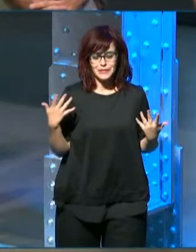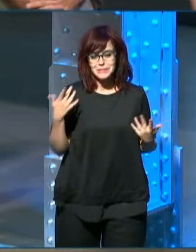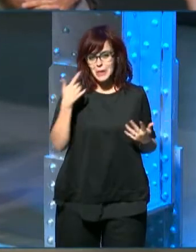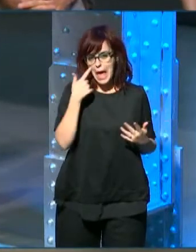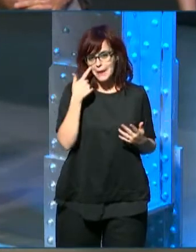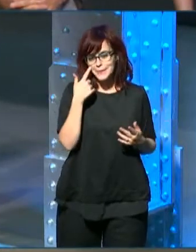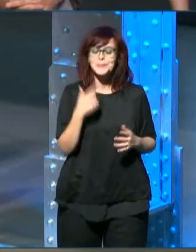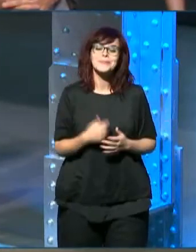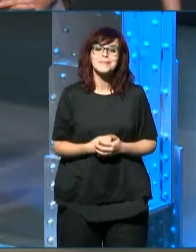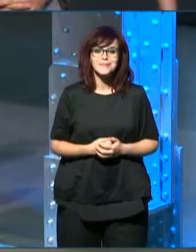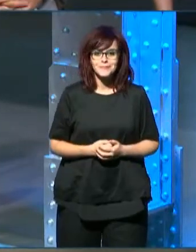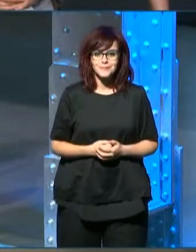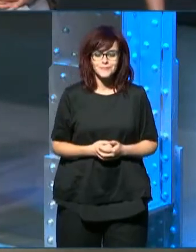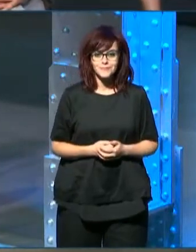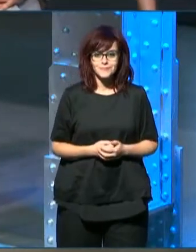contenidos.